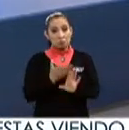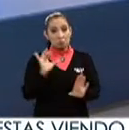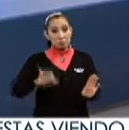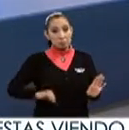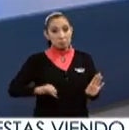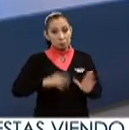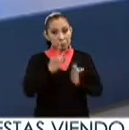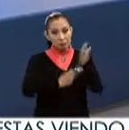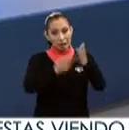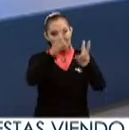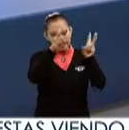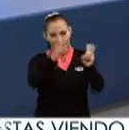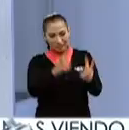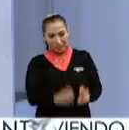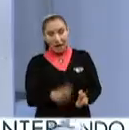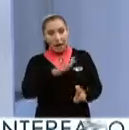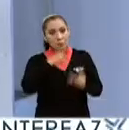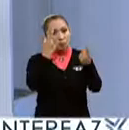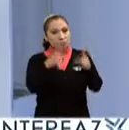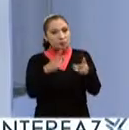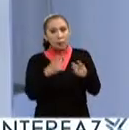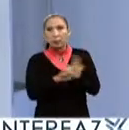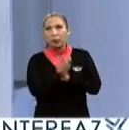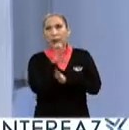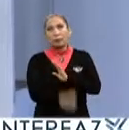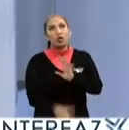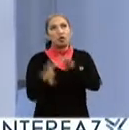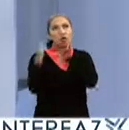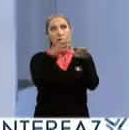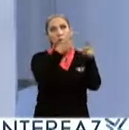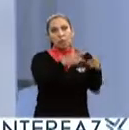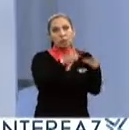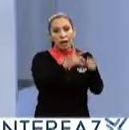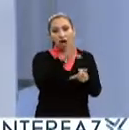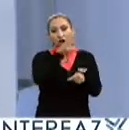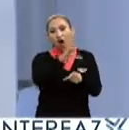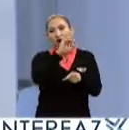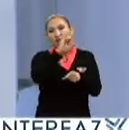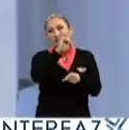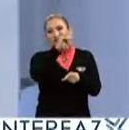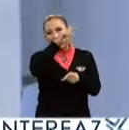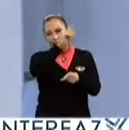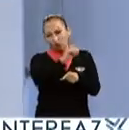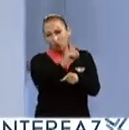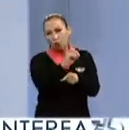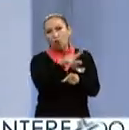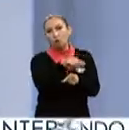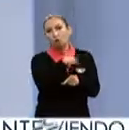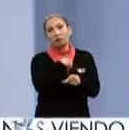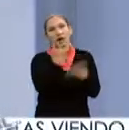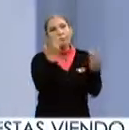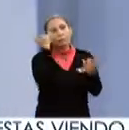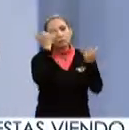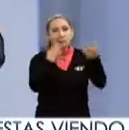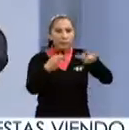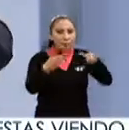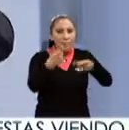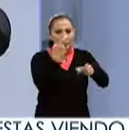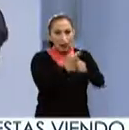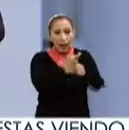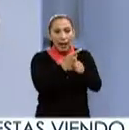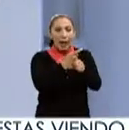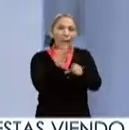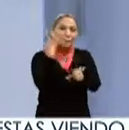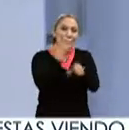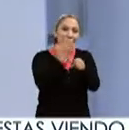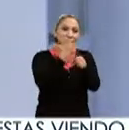interesante el programa porque hemos hecho música, por ejemplo, en la parte de música de concierto, estuvimos haciendo el primer movimiento de